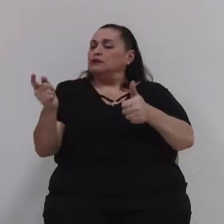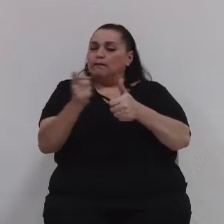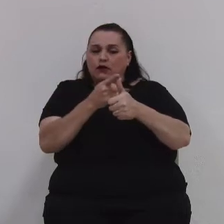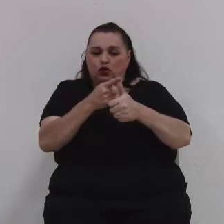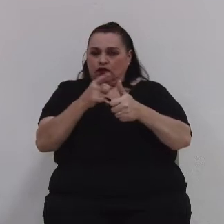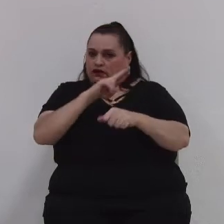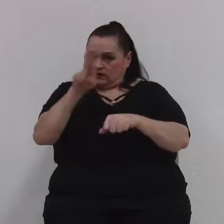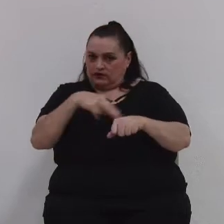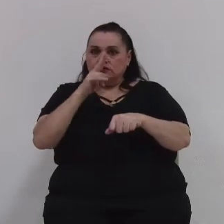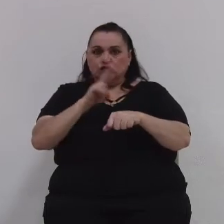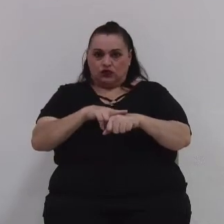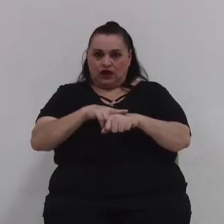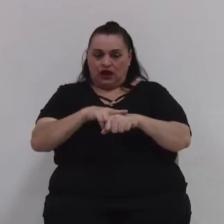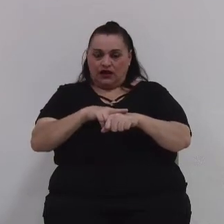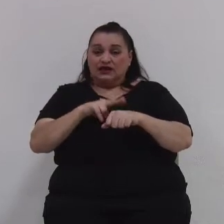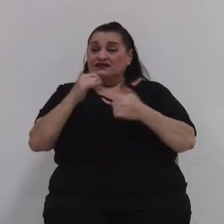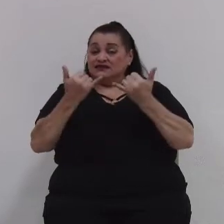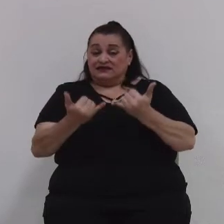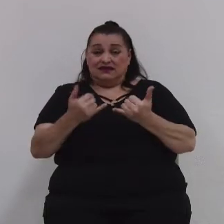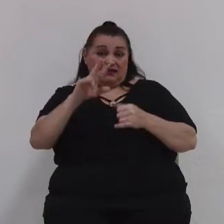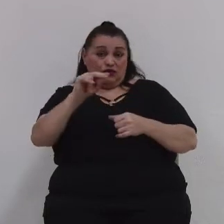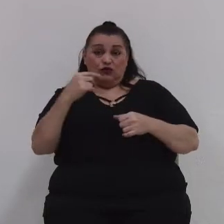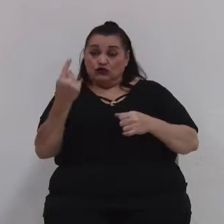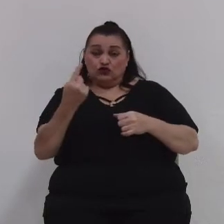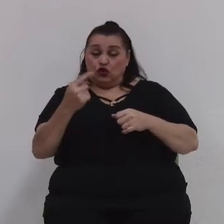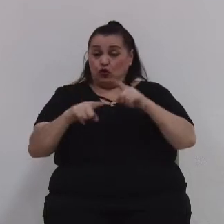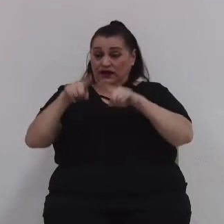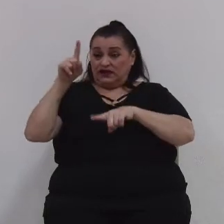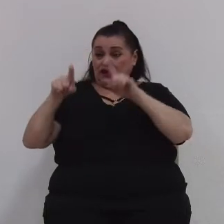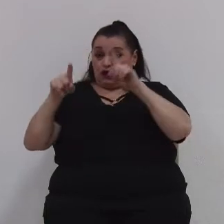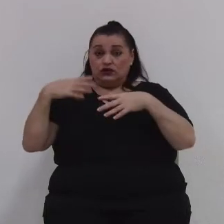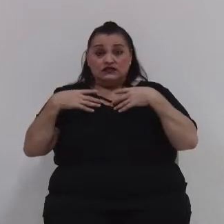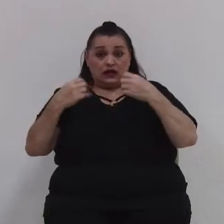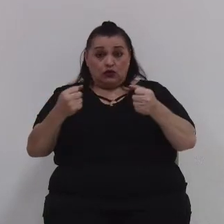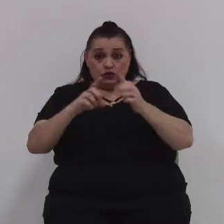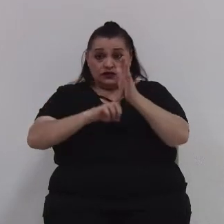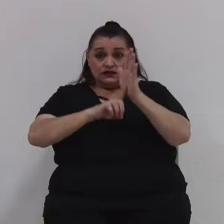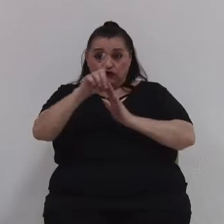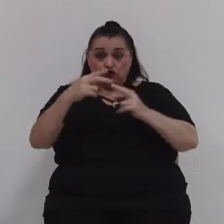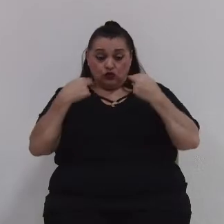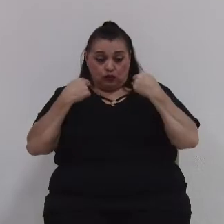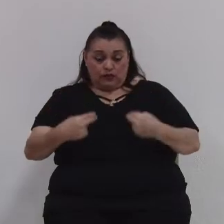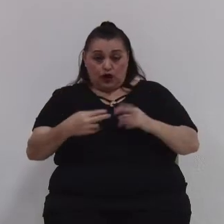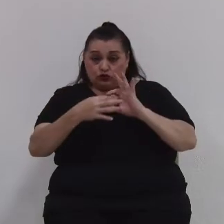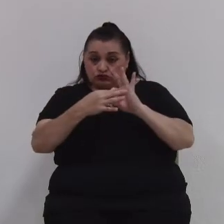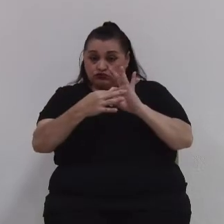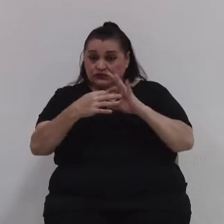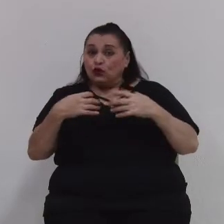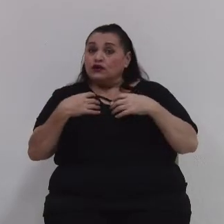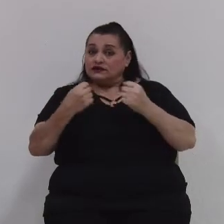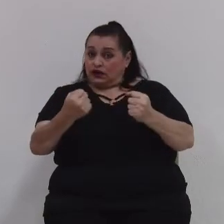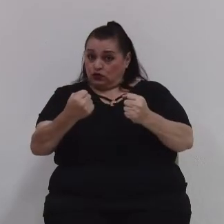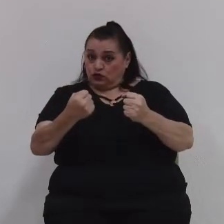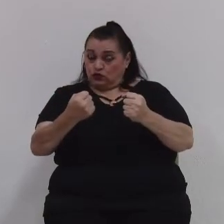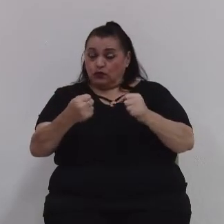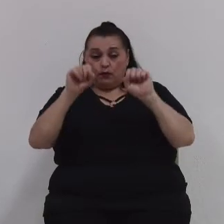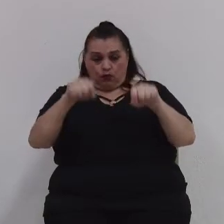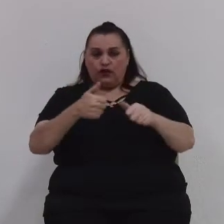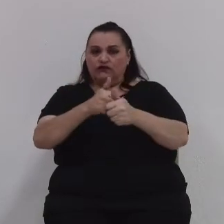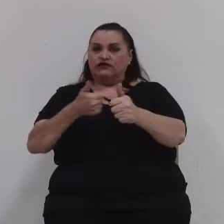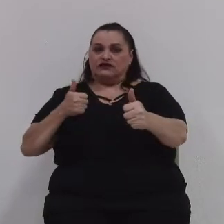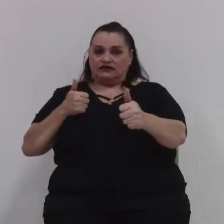nacional, porque ya no es solo indicadores de salud y de desarrollo humano relacionados con la salud que se pueden retrasar,